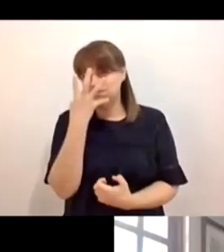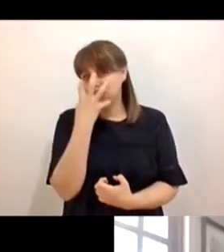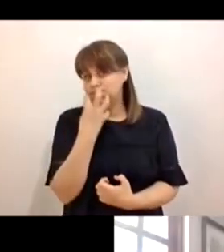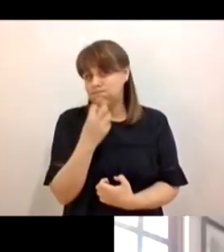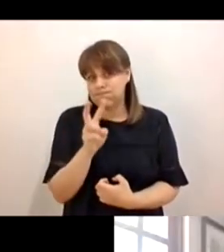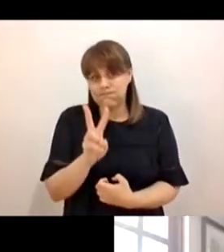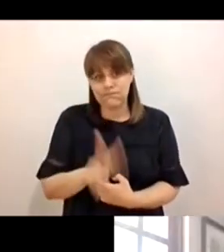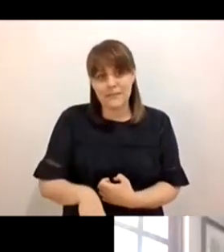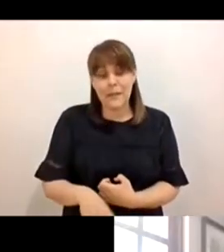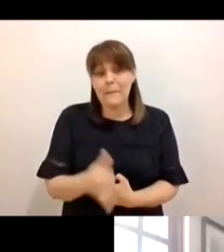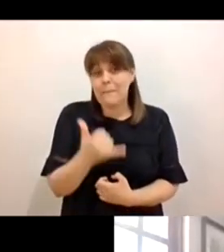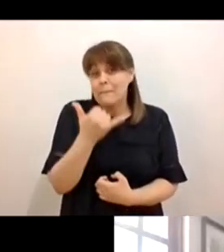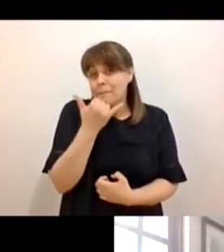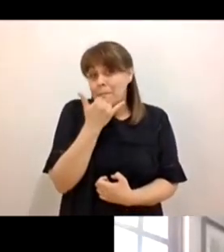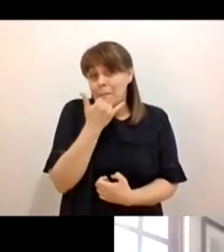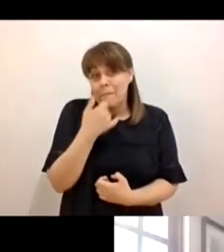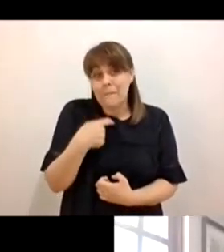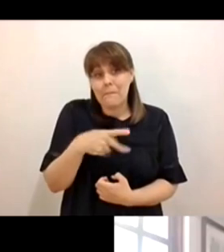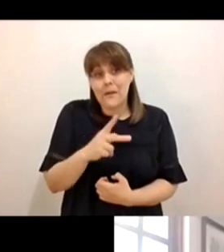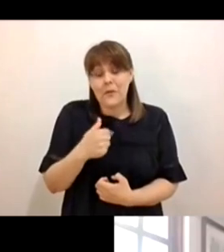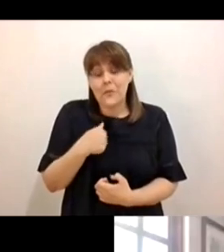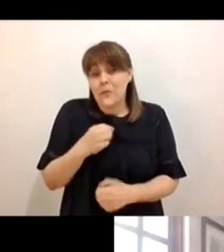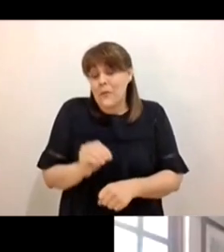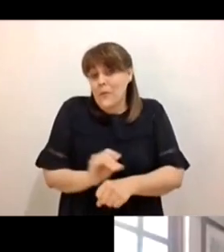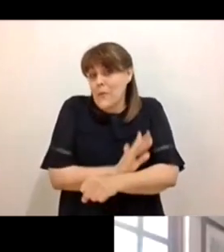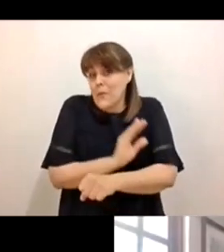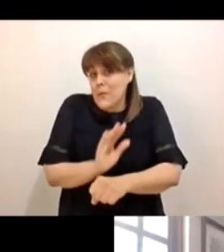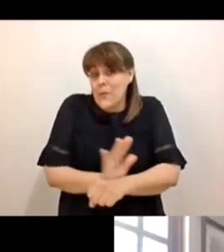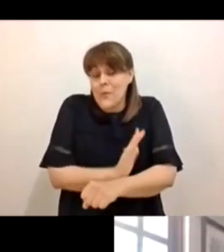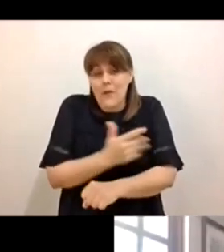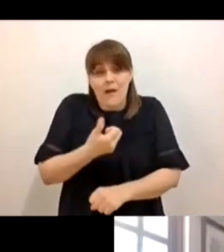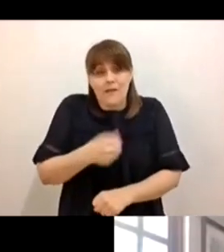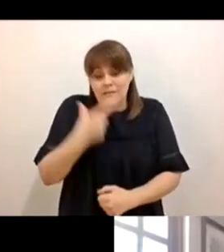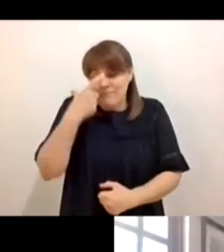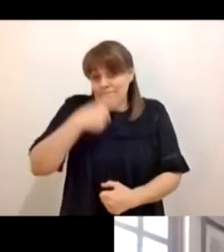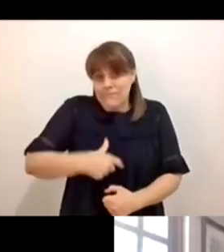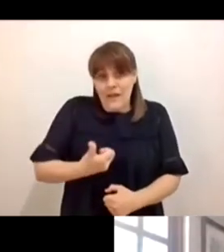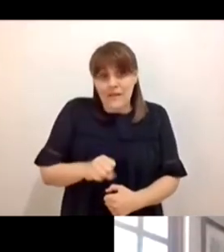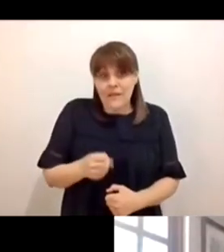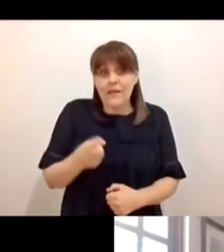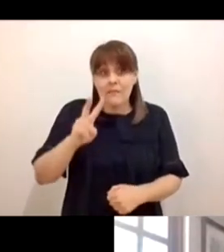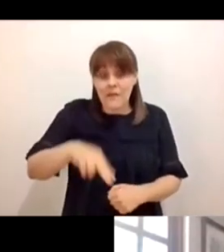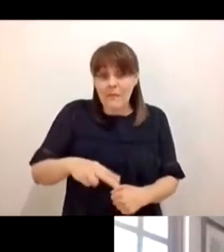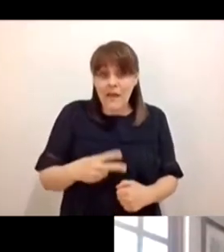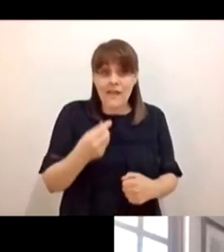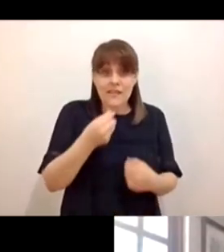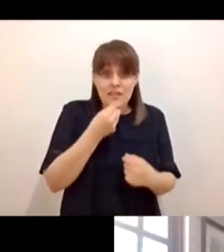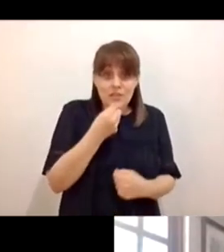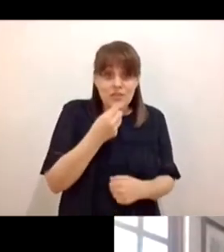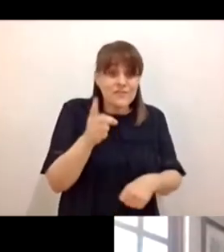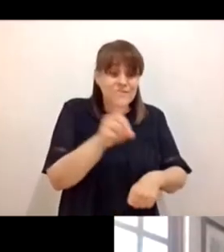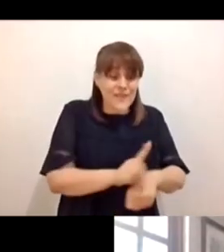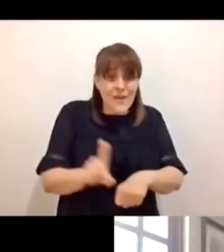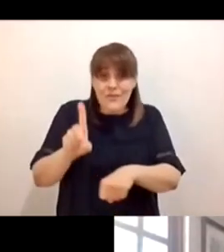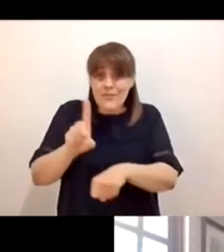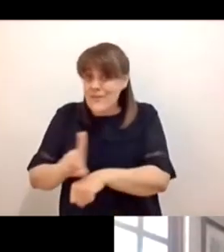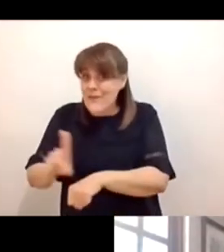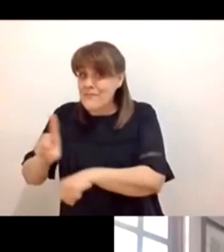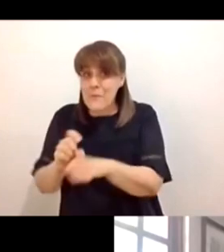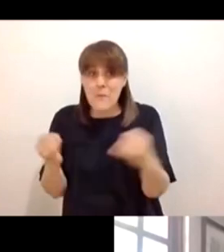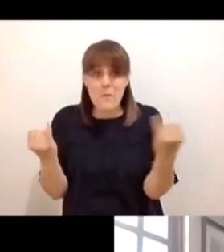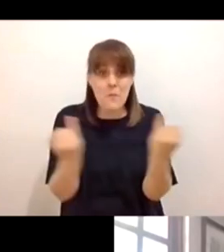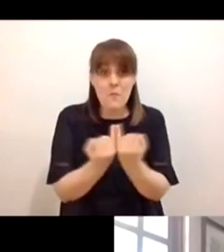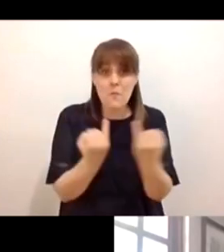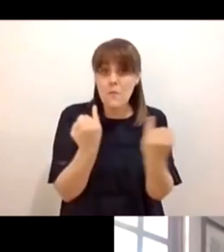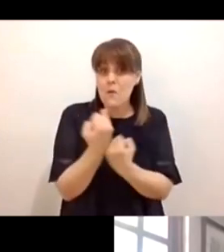y perdónenme pero pues así soy yo muy emocional pero este cuántas niñas y niños viven eso diario en sus casas niñas y niños que no se